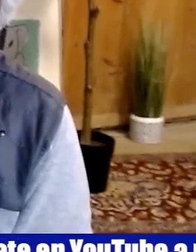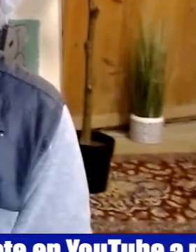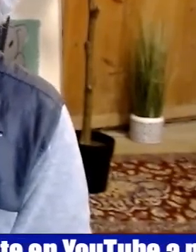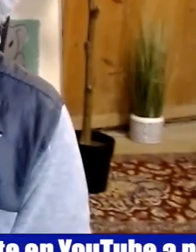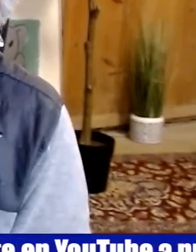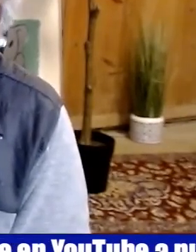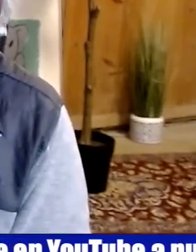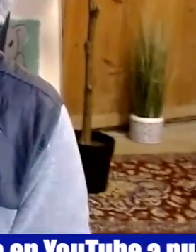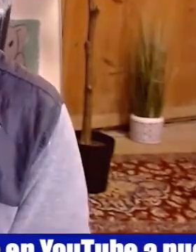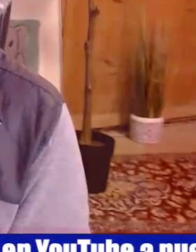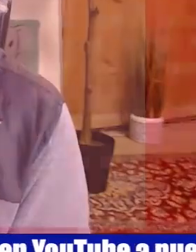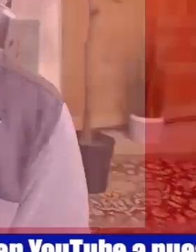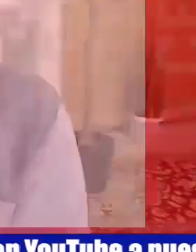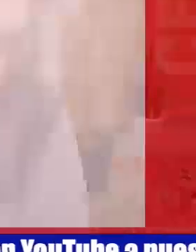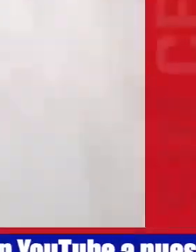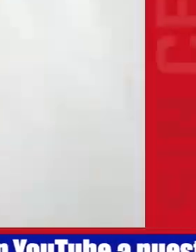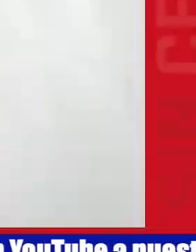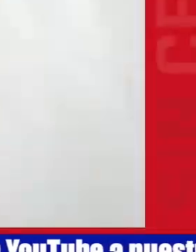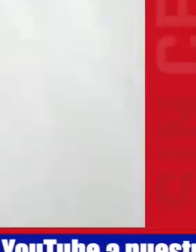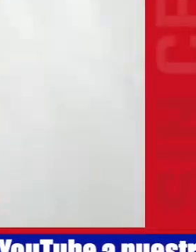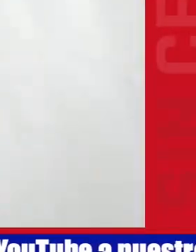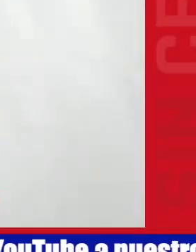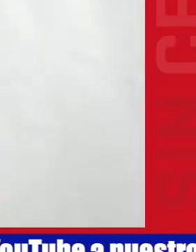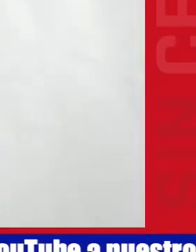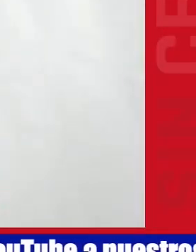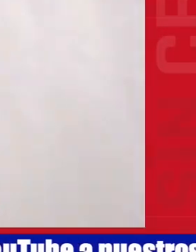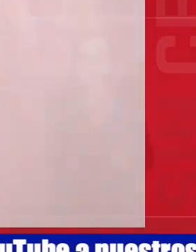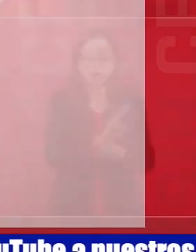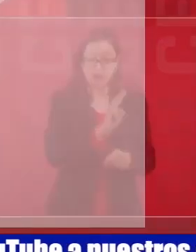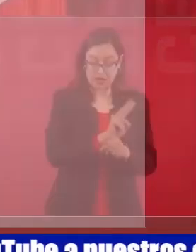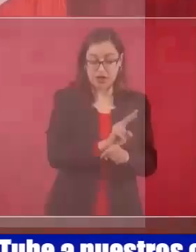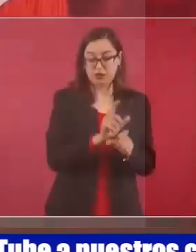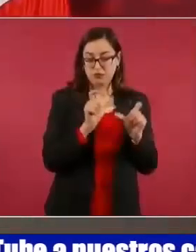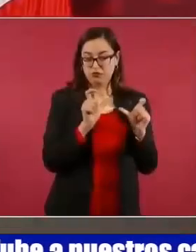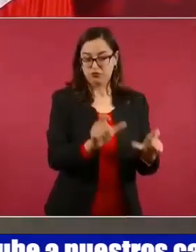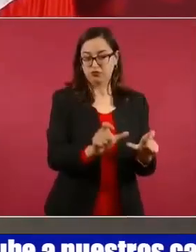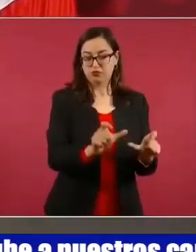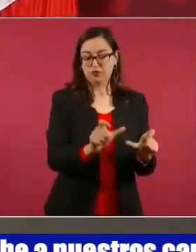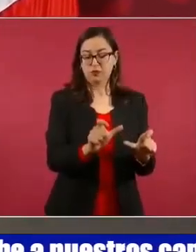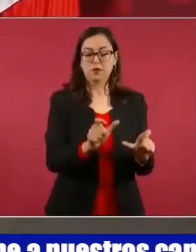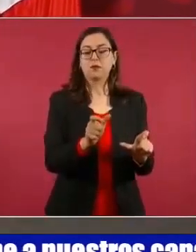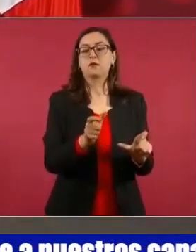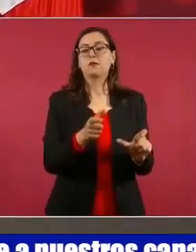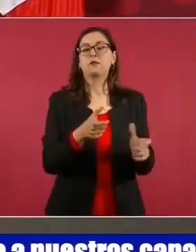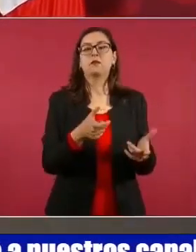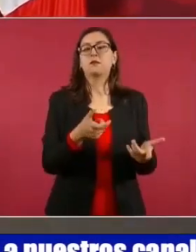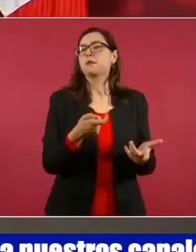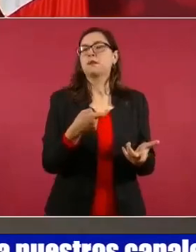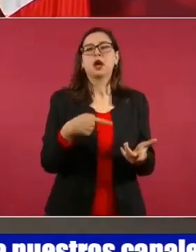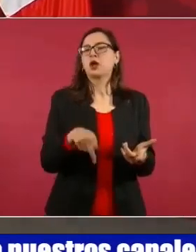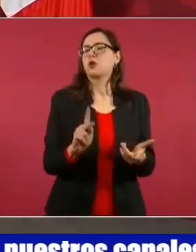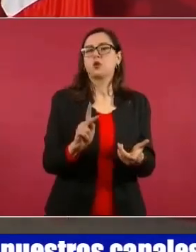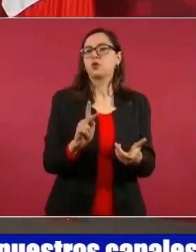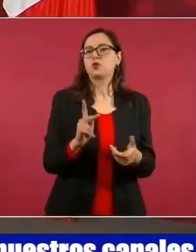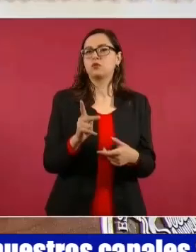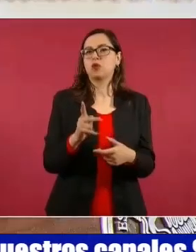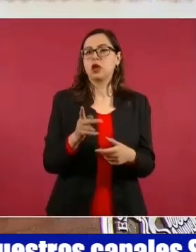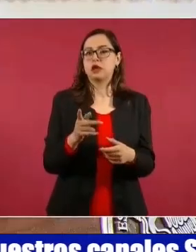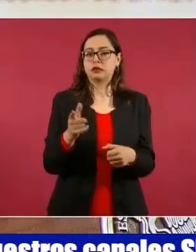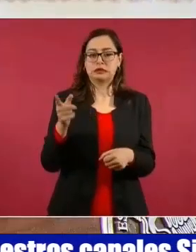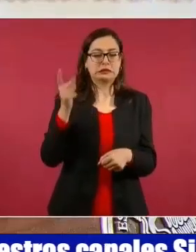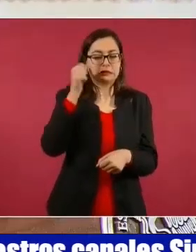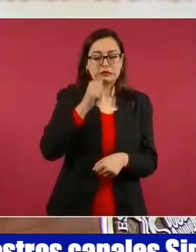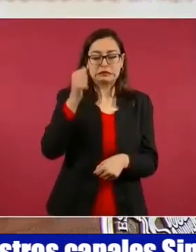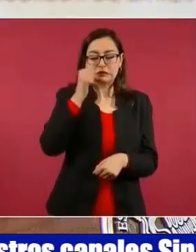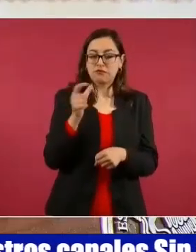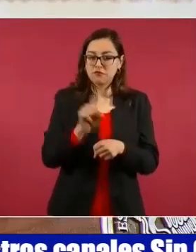conflicto postelectoral, dice que bueno, que en efecto se tardaron los magistrados, pero que al final resolvieron bien, aguantaron